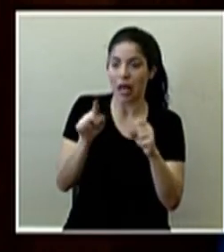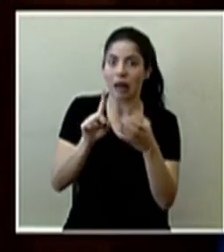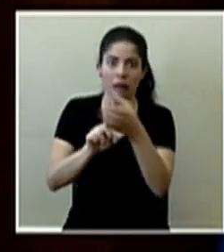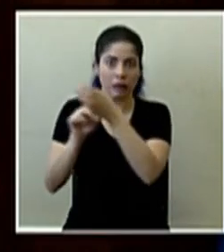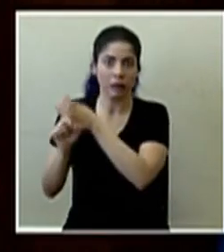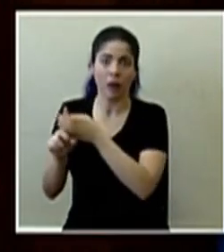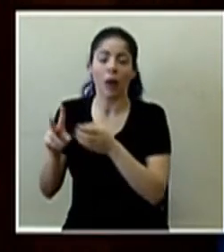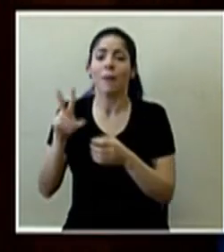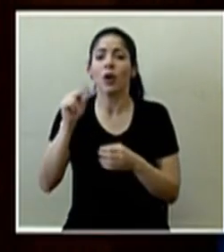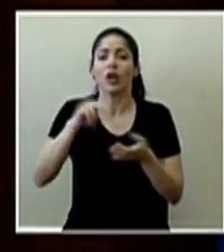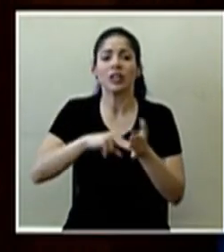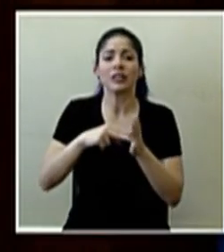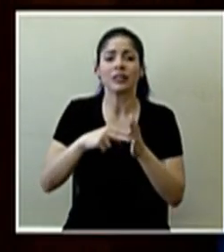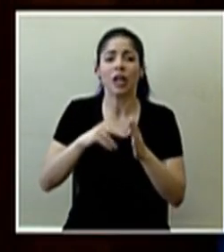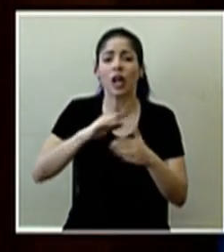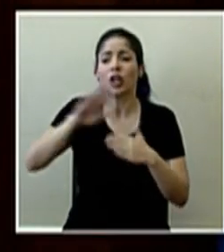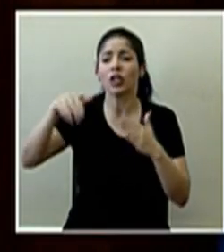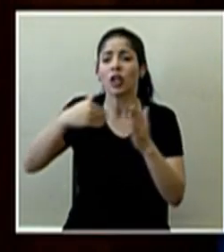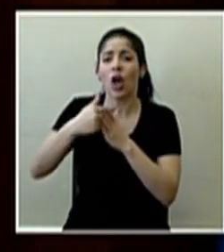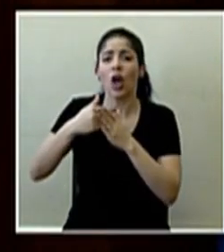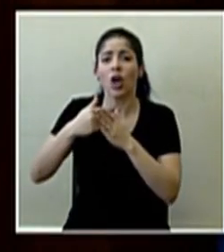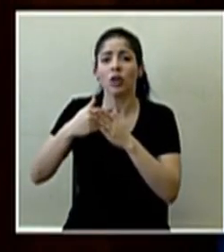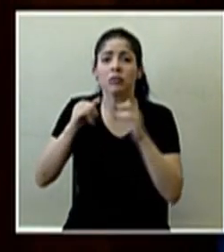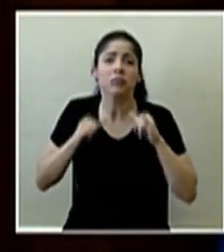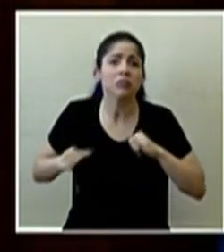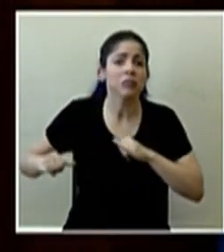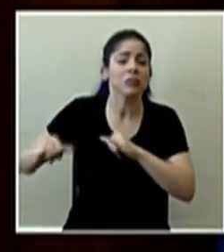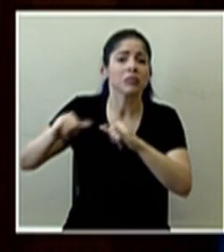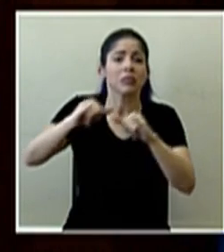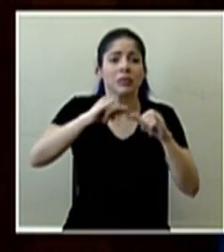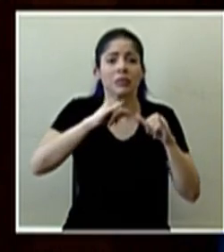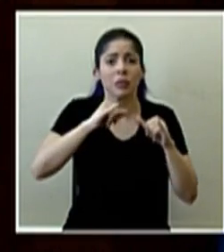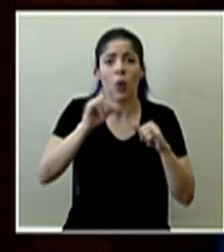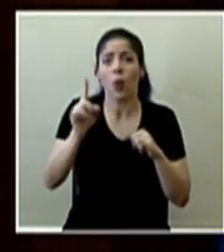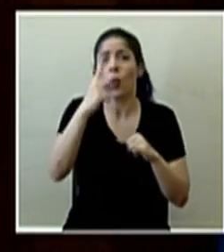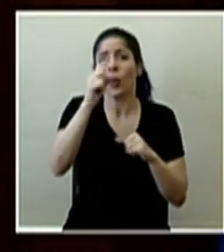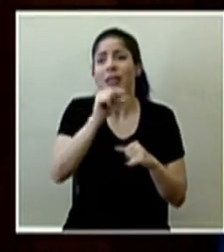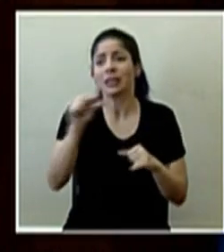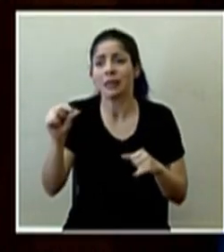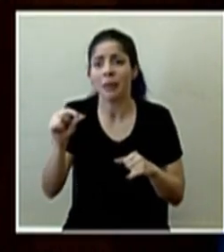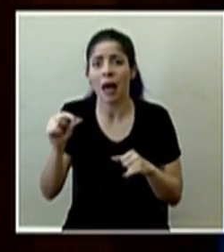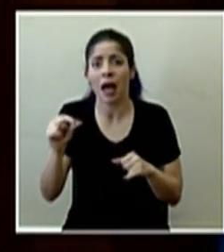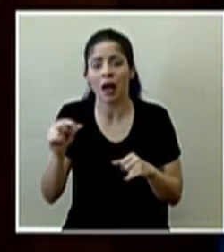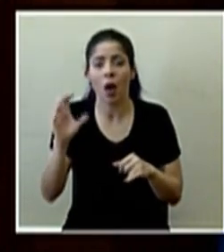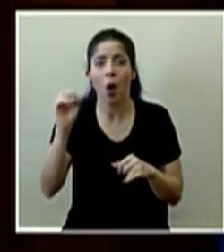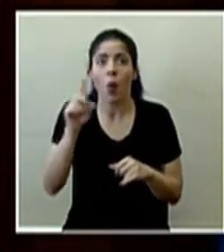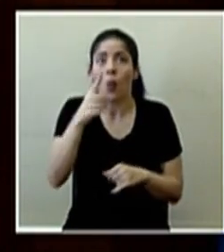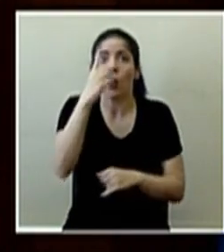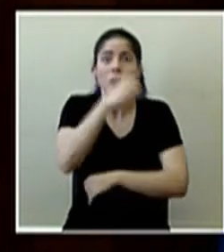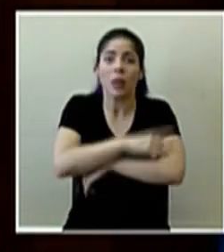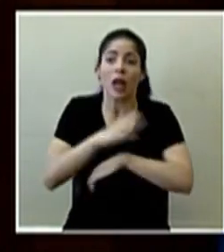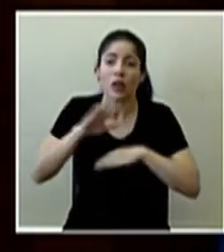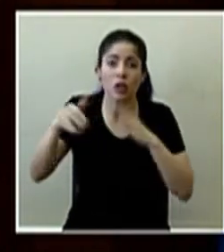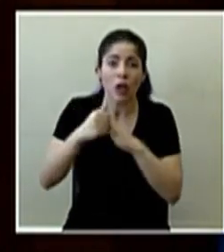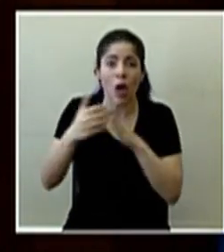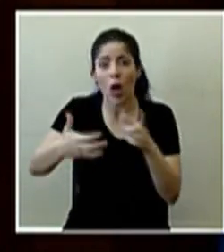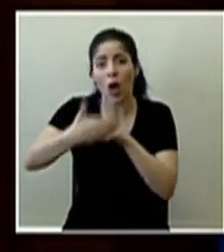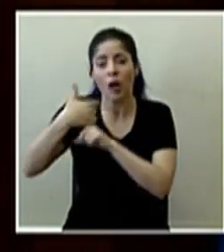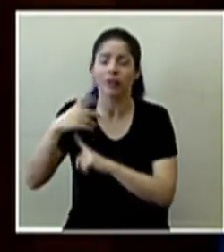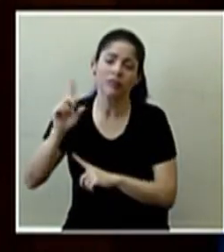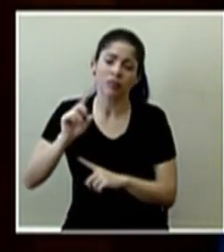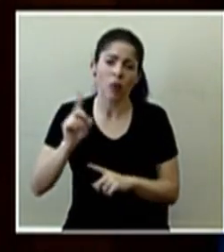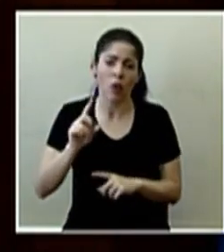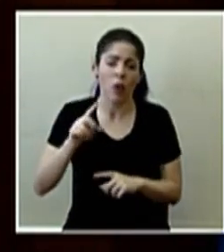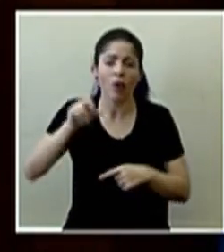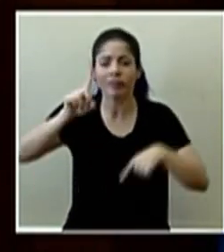sincronizado porque no es que se estén dando todos los casos en una única semana y mucho menos en un único día. Entonces